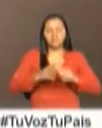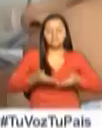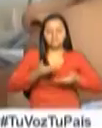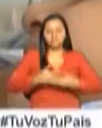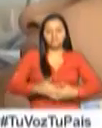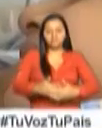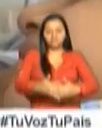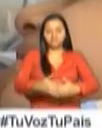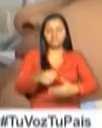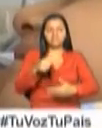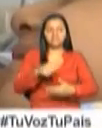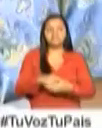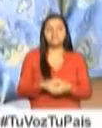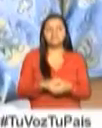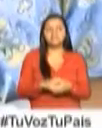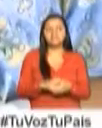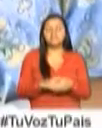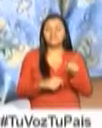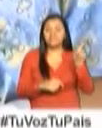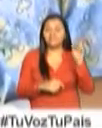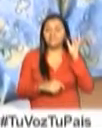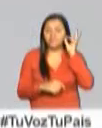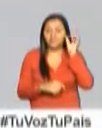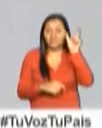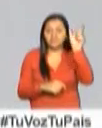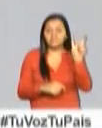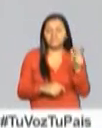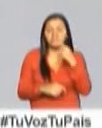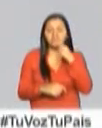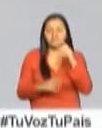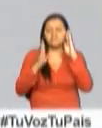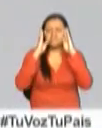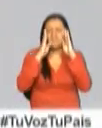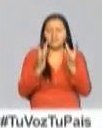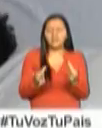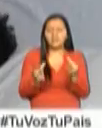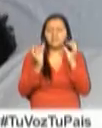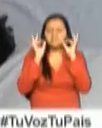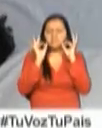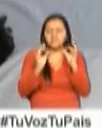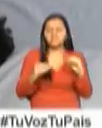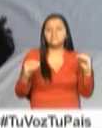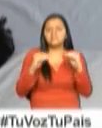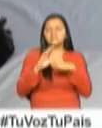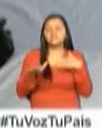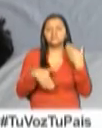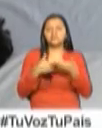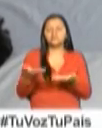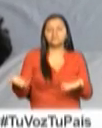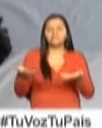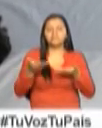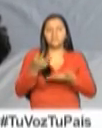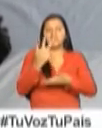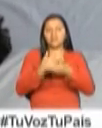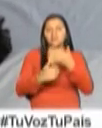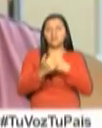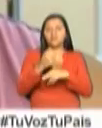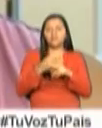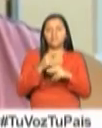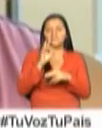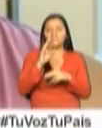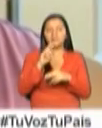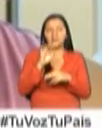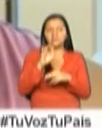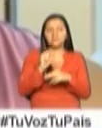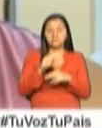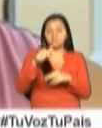ginecología. Rosa Sánchez resalta la atención de calidad y calidez que recibió su pequeño hijo Francis.